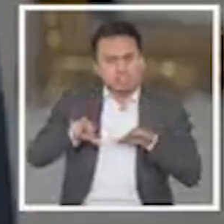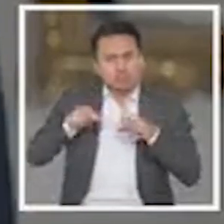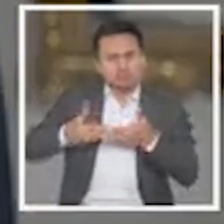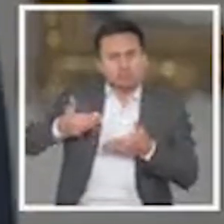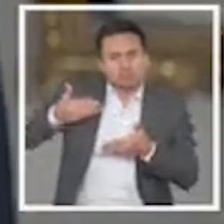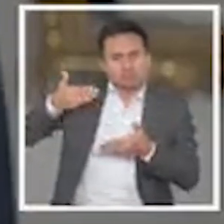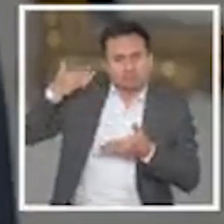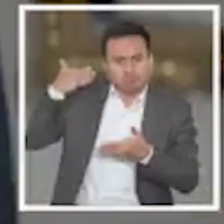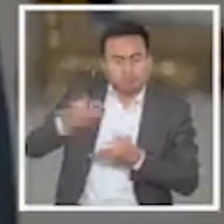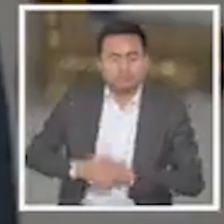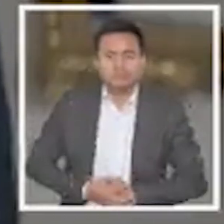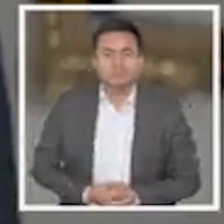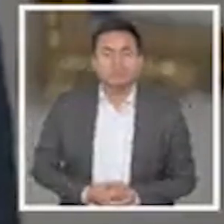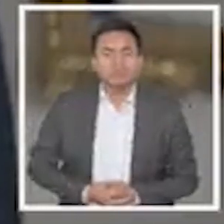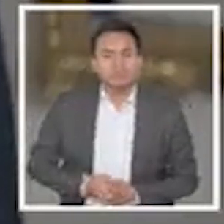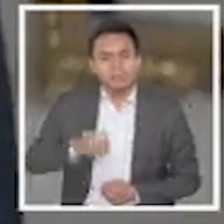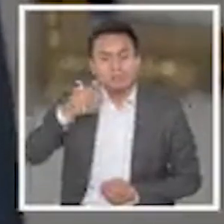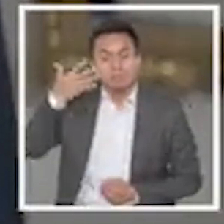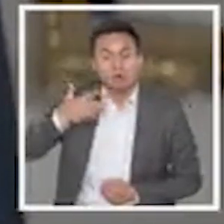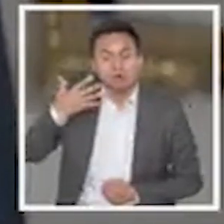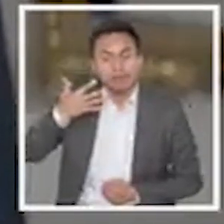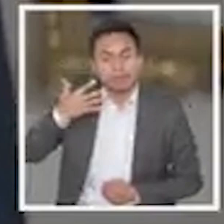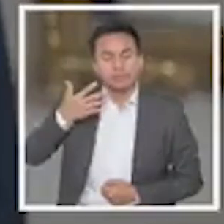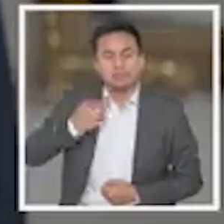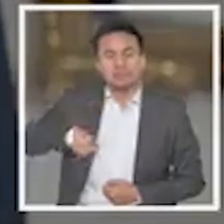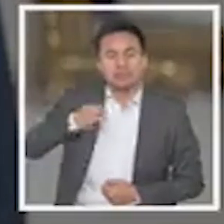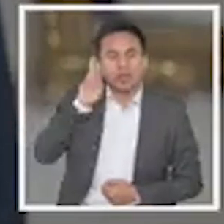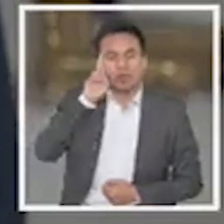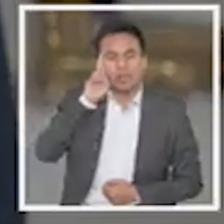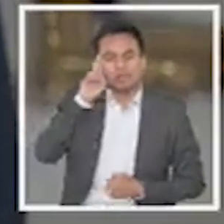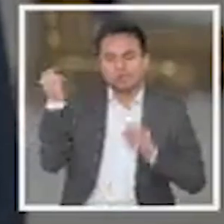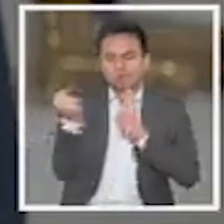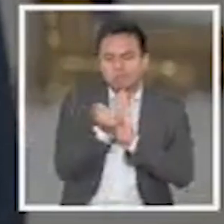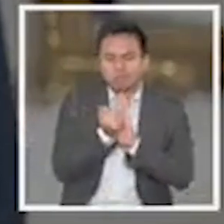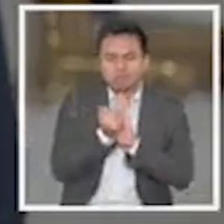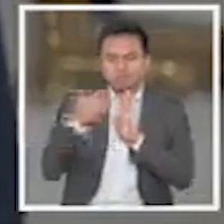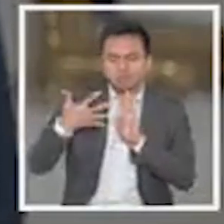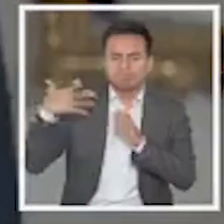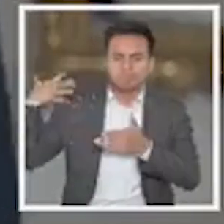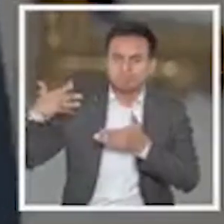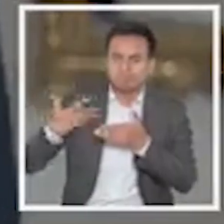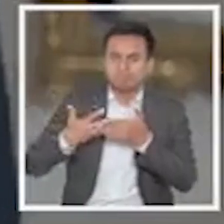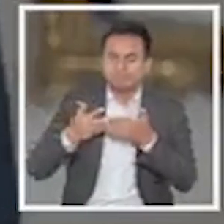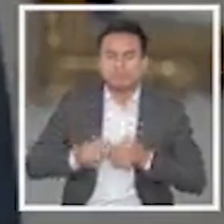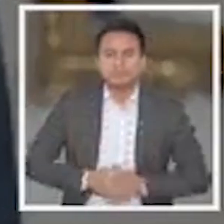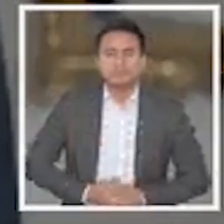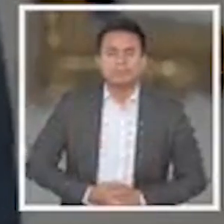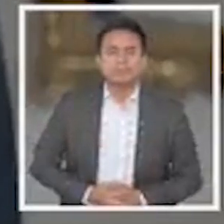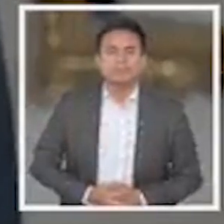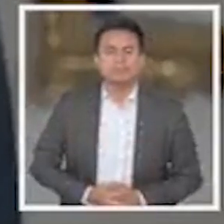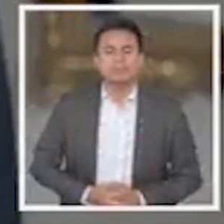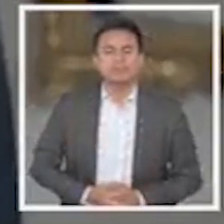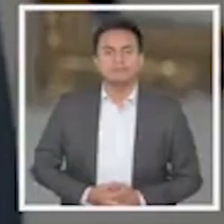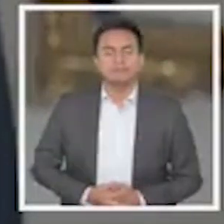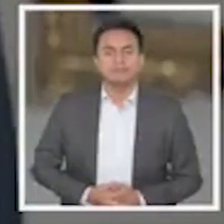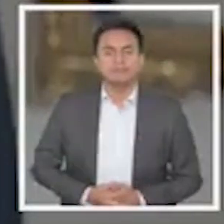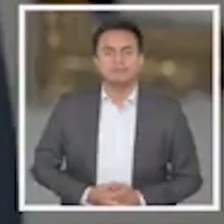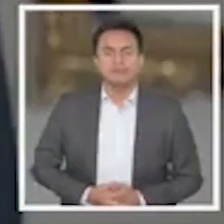1818. Es importante que recordemos estos hitos que